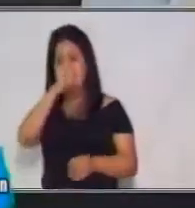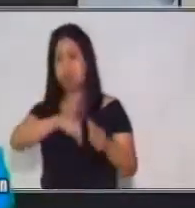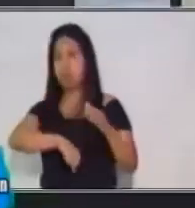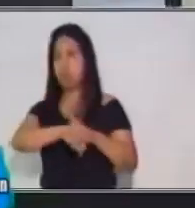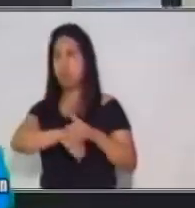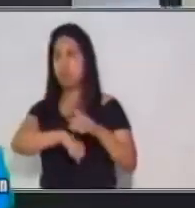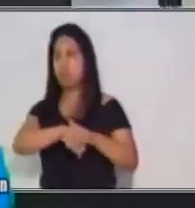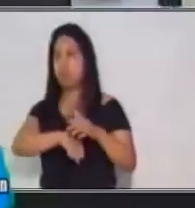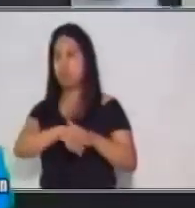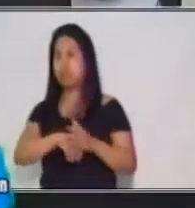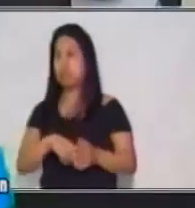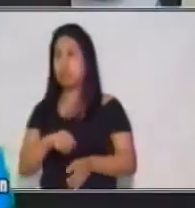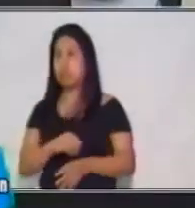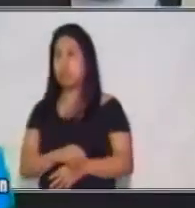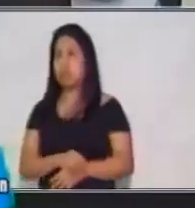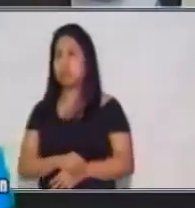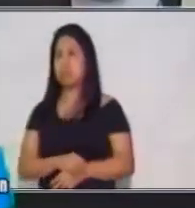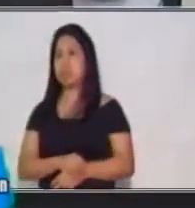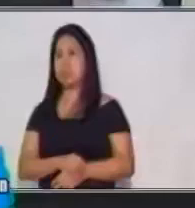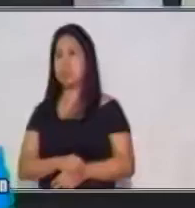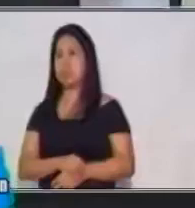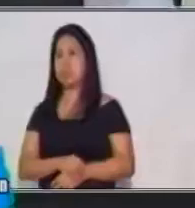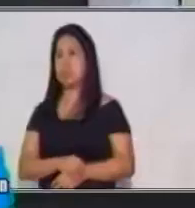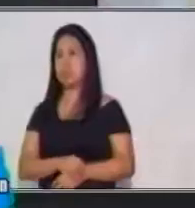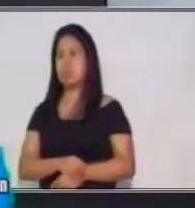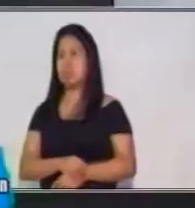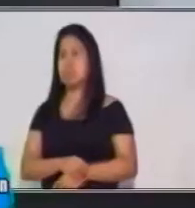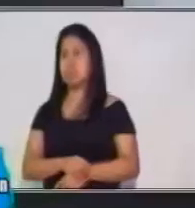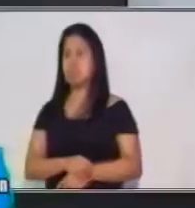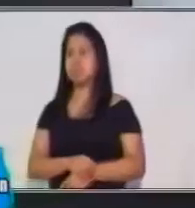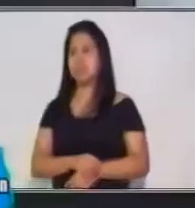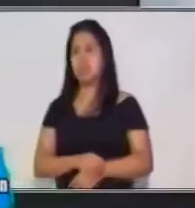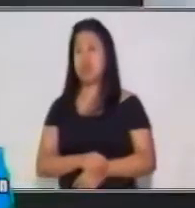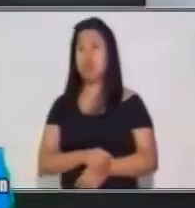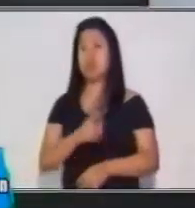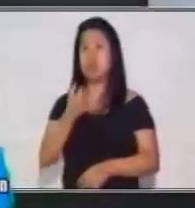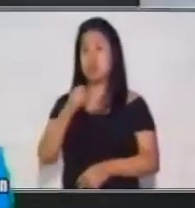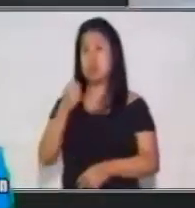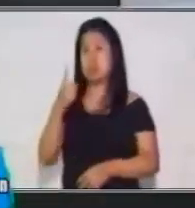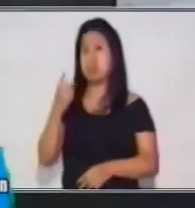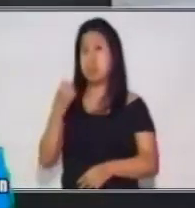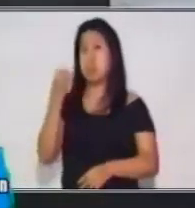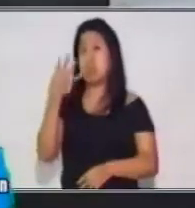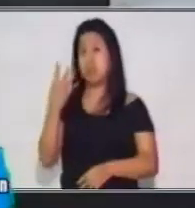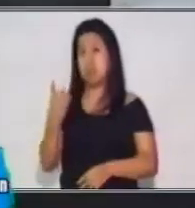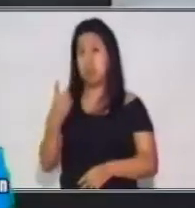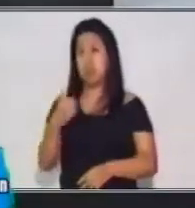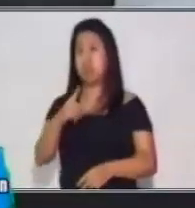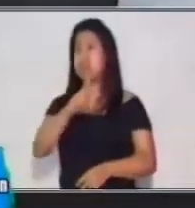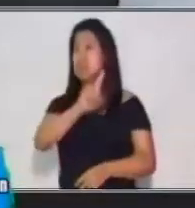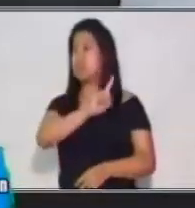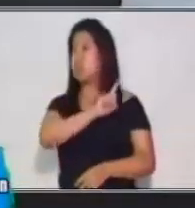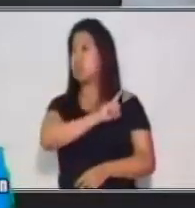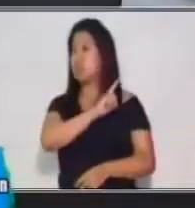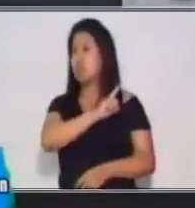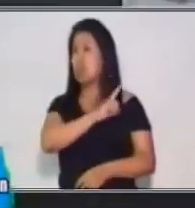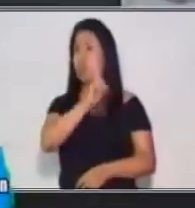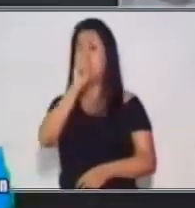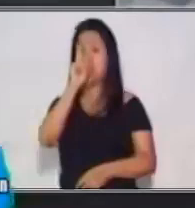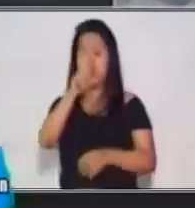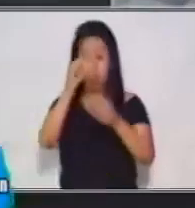Si nos damos cuenta, en nuestra tabla es mucho más sencillo hacer esa revisión. Solo hay un niño que